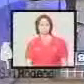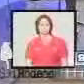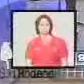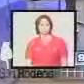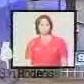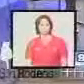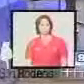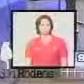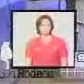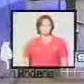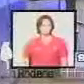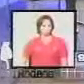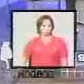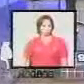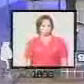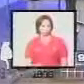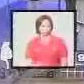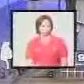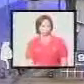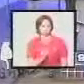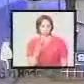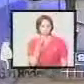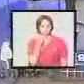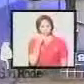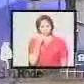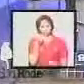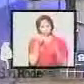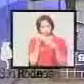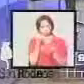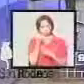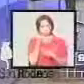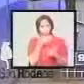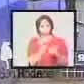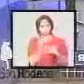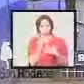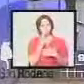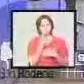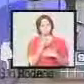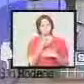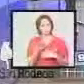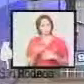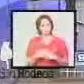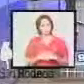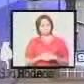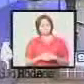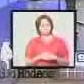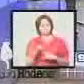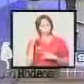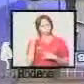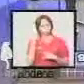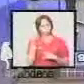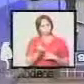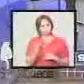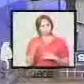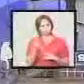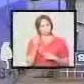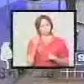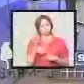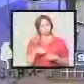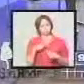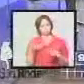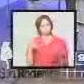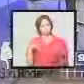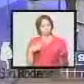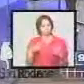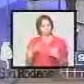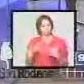noches. Sí, le escuchamos, doña María. Mire, dígame una cosa. ¿Una mujer sola puede